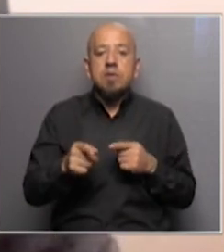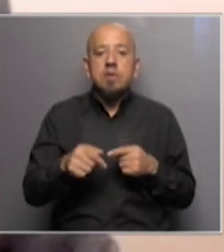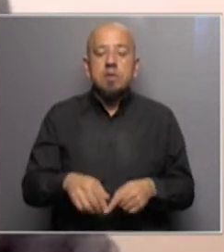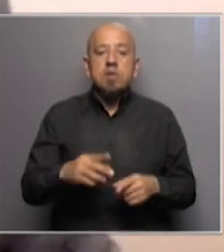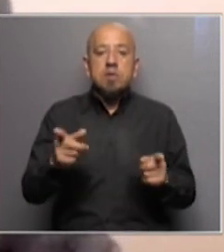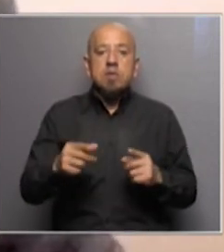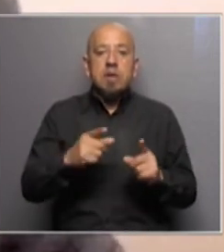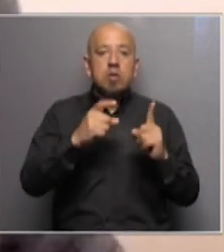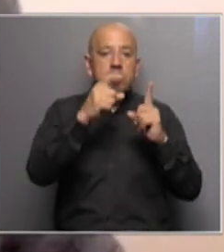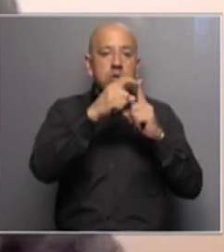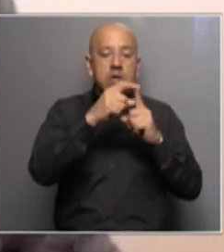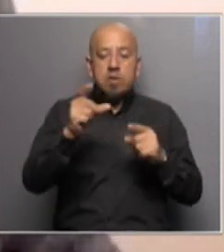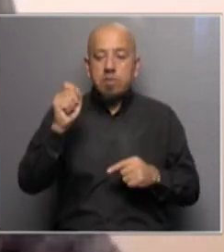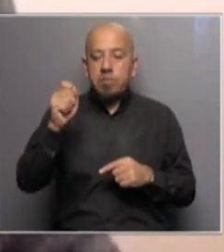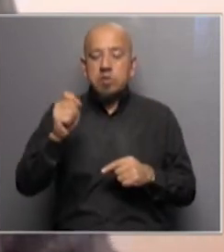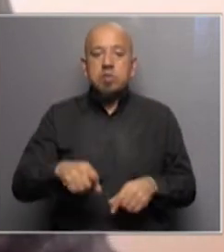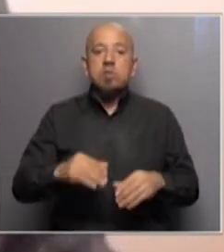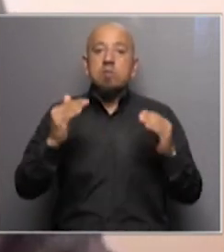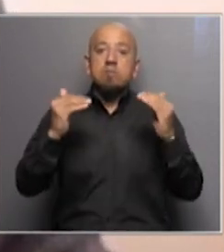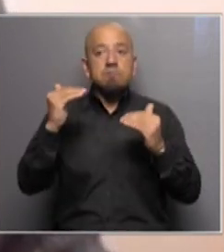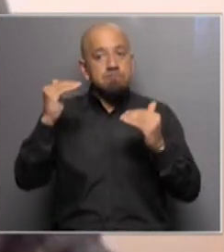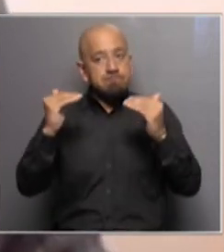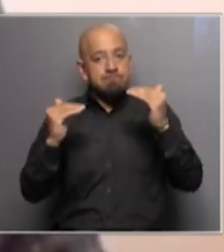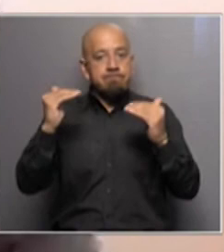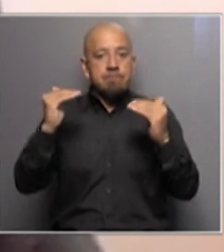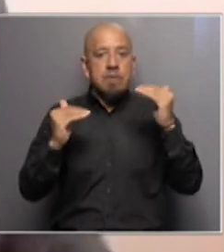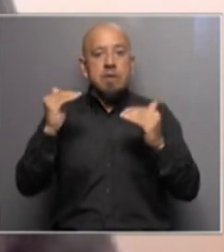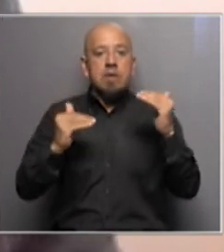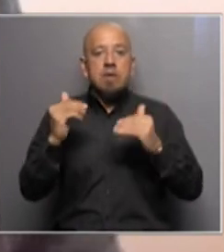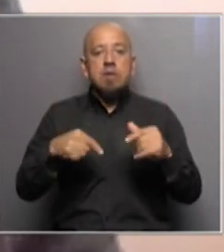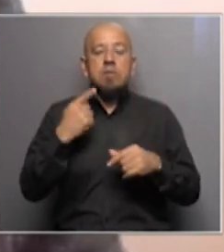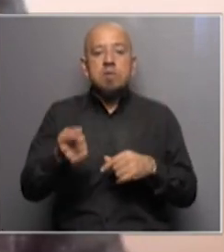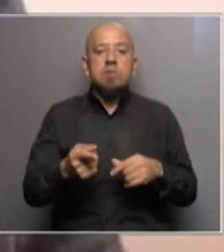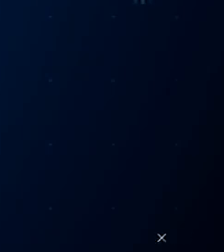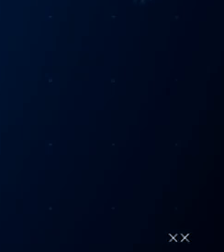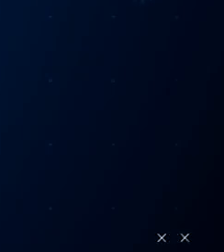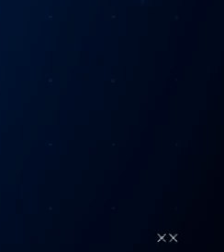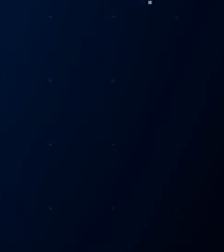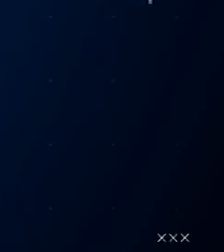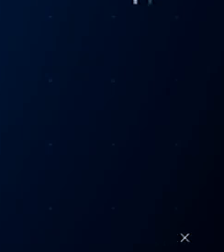tipo de cambio revertiría un poquito esta caída y se depreciaría en los próximos 24 meses.